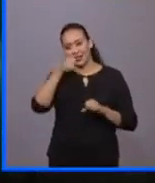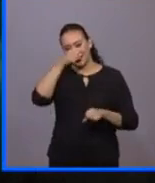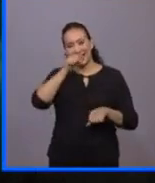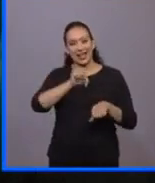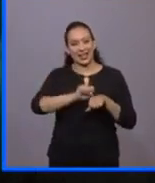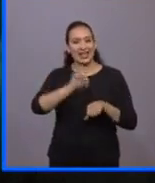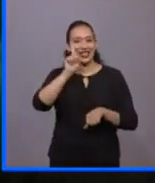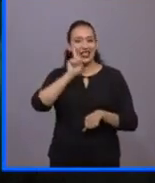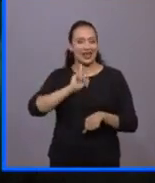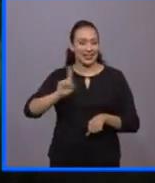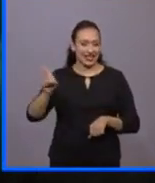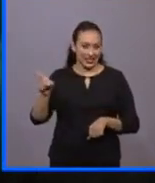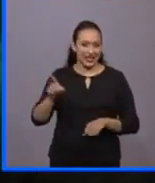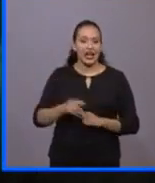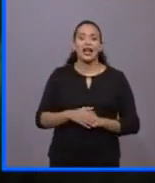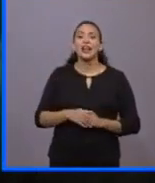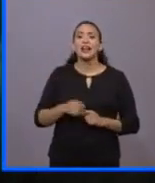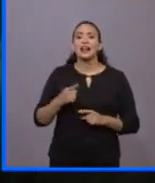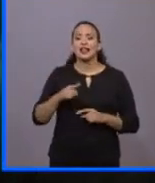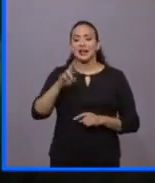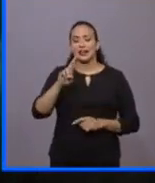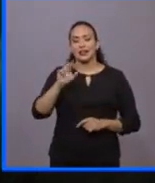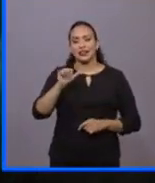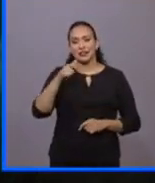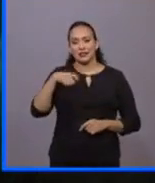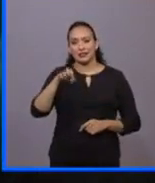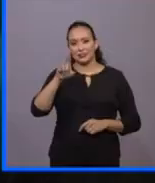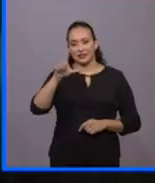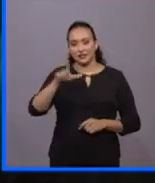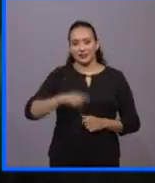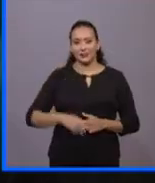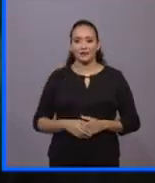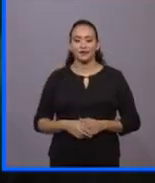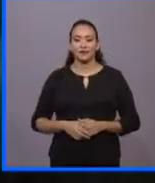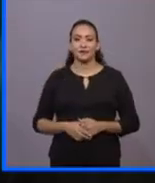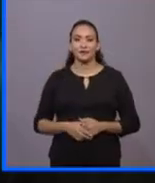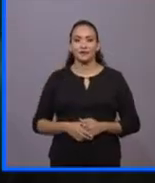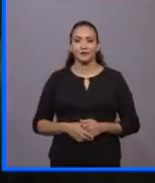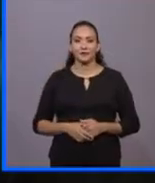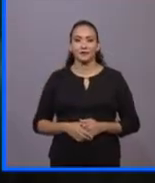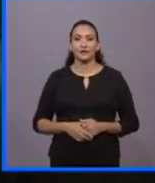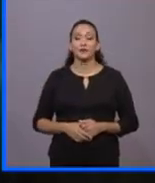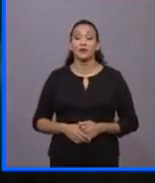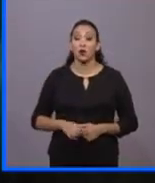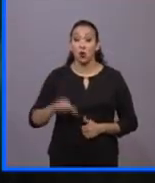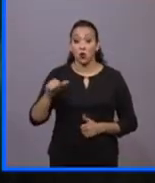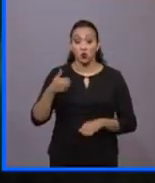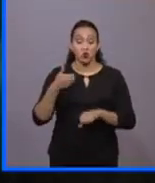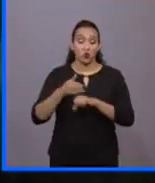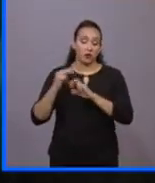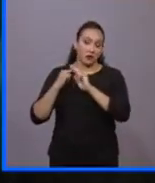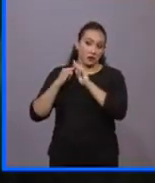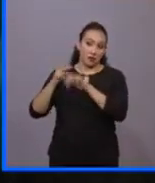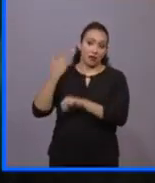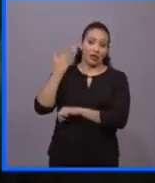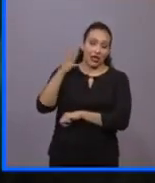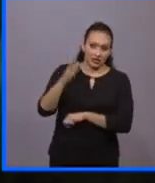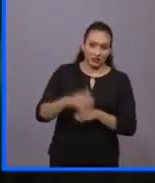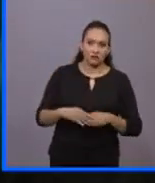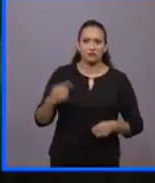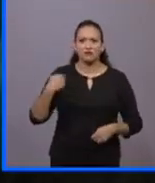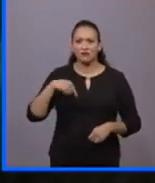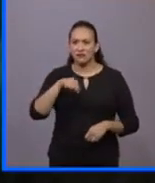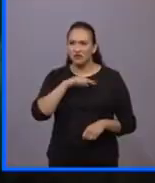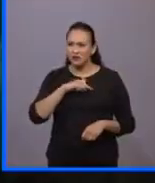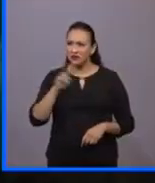secretaria Anticorrupción y Buen Gobierno, Raquel Buenrostro. Hoy, en su 10º aniversario, estamos